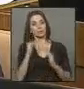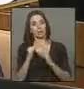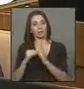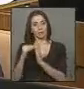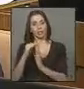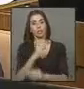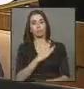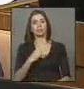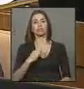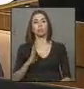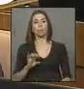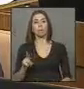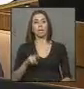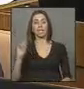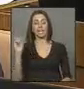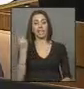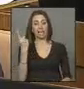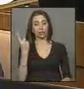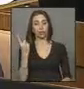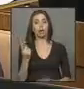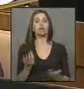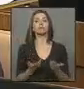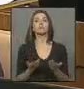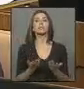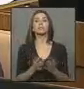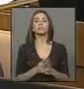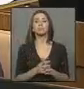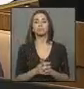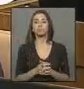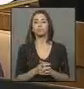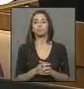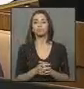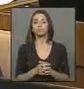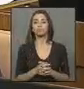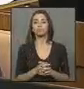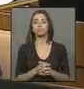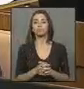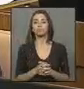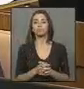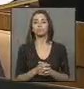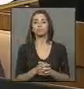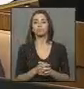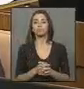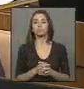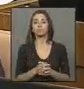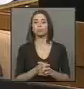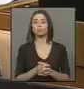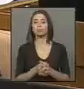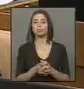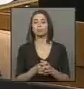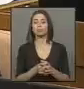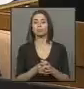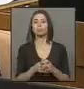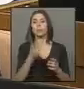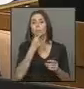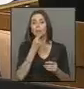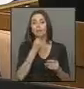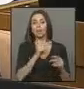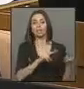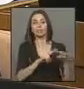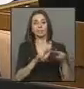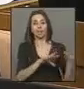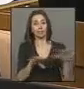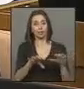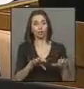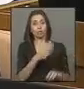Nacionales, que es justamente la de facilitar todas aquellas acciones que permitan